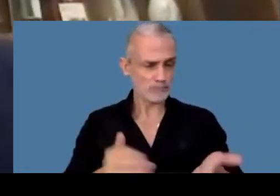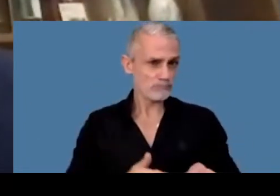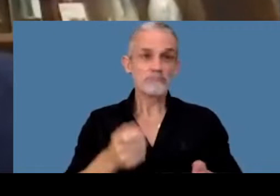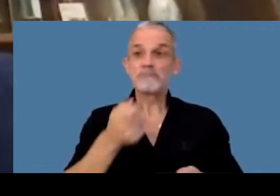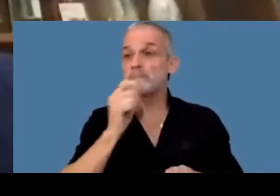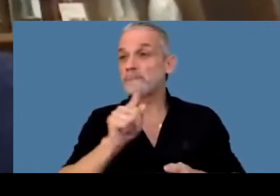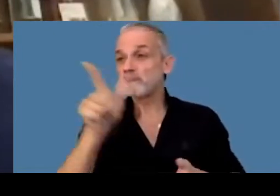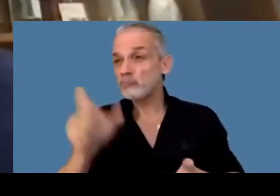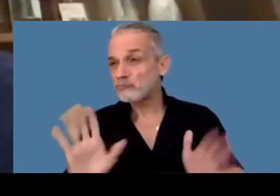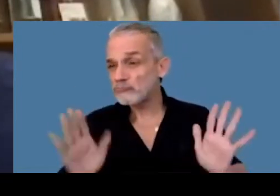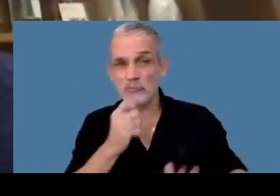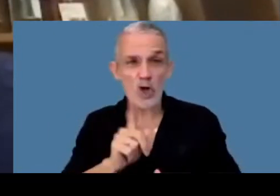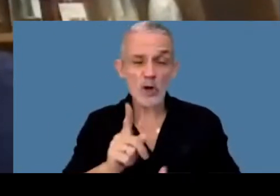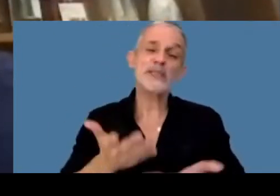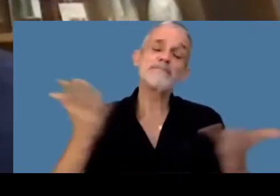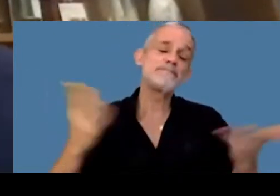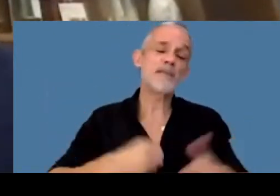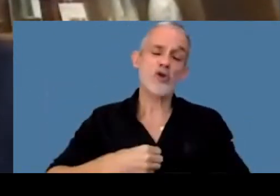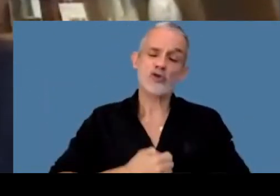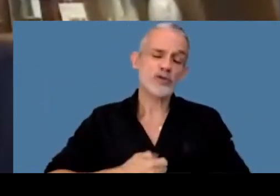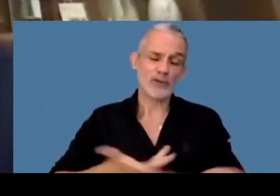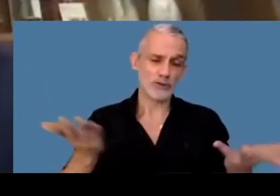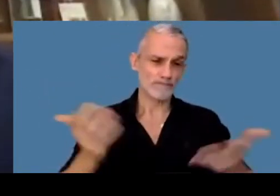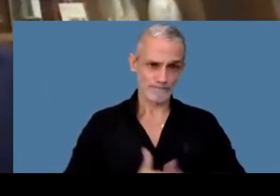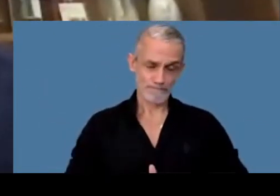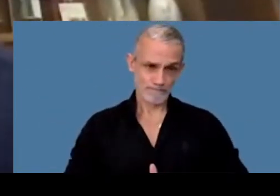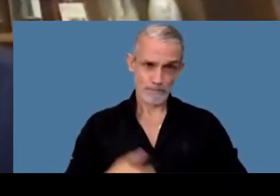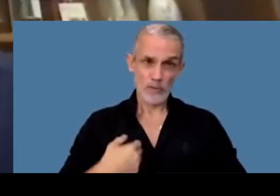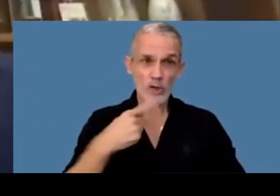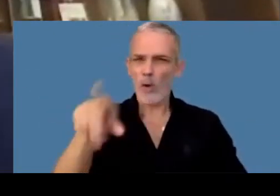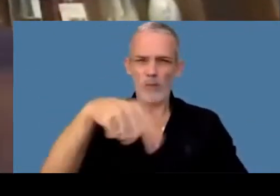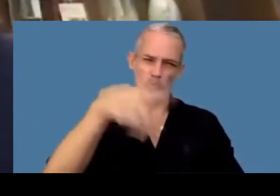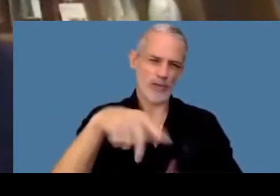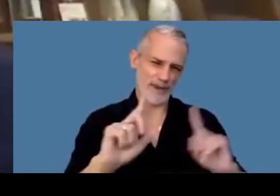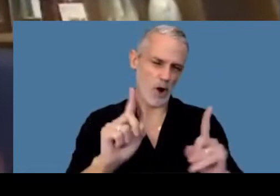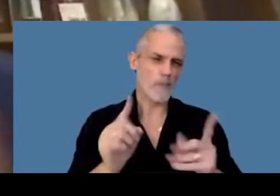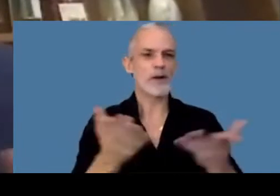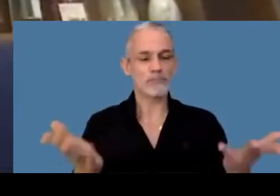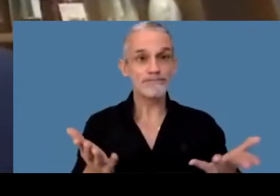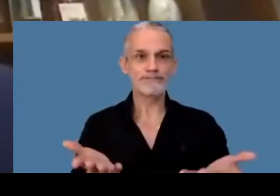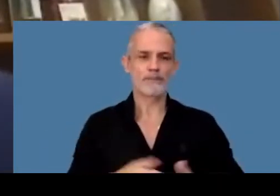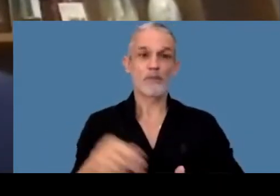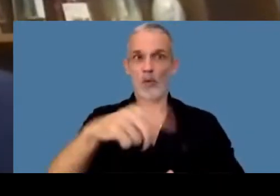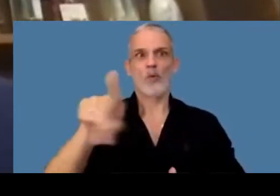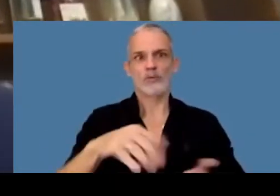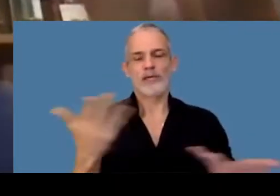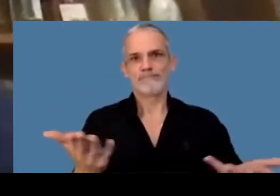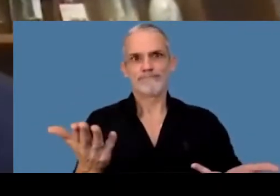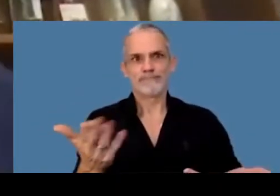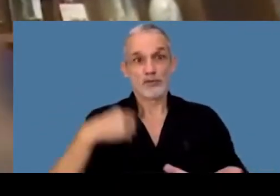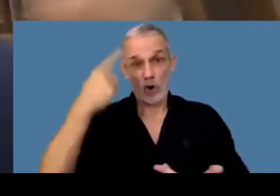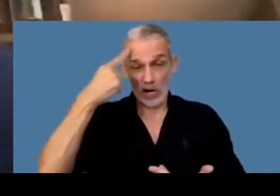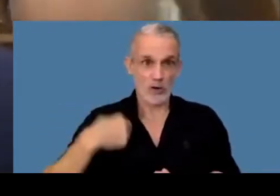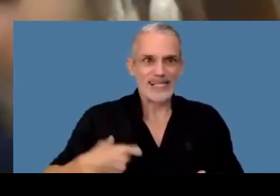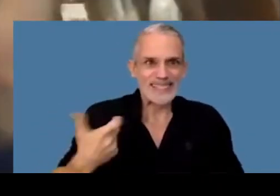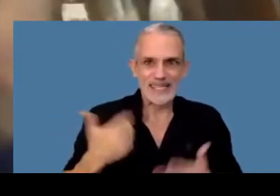bueno, lo siento mucho. No lo digo por ustedes, obviamente. Supongo que ustedes están a favor de la libertad sindical.